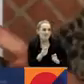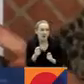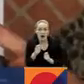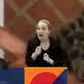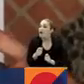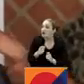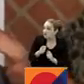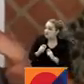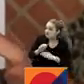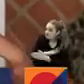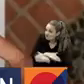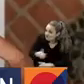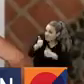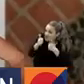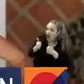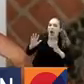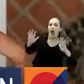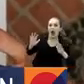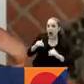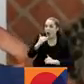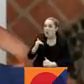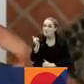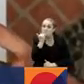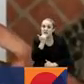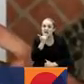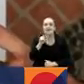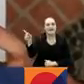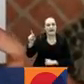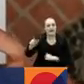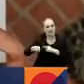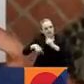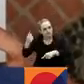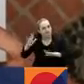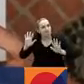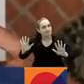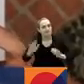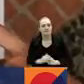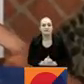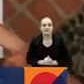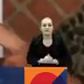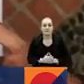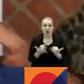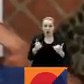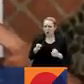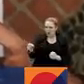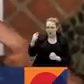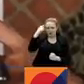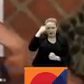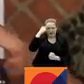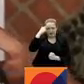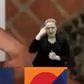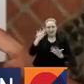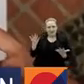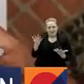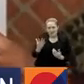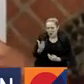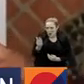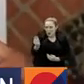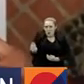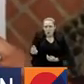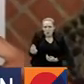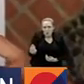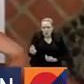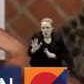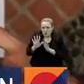ellos. Rechazamos y no aceptamos bajo ninguna circunstancia el equiparar lo que ha sido, es y